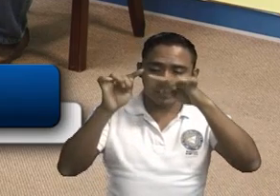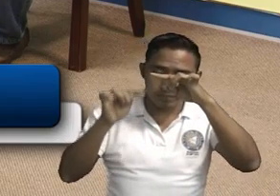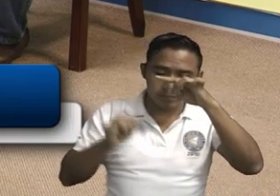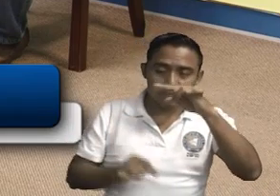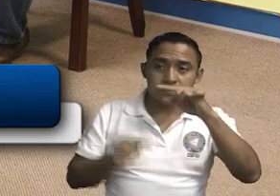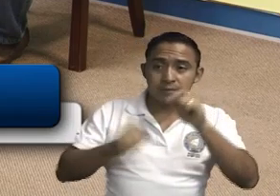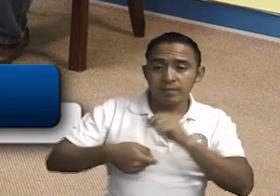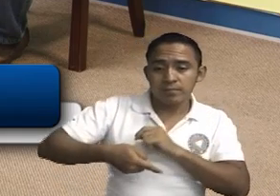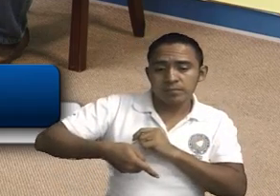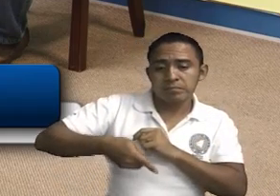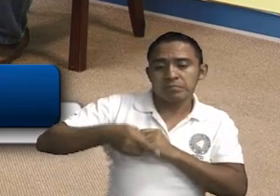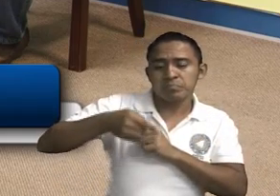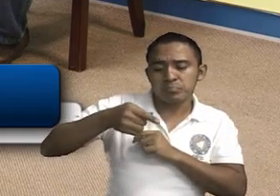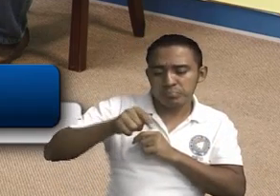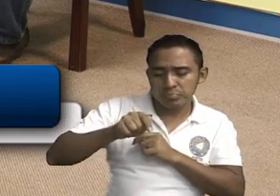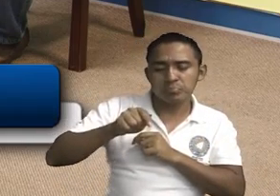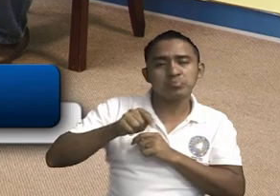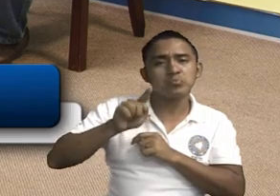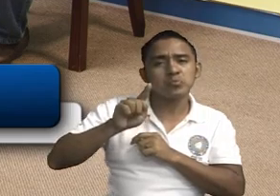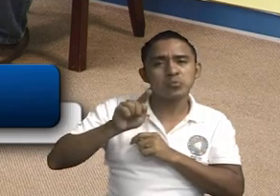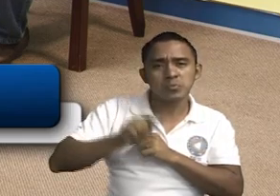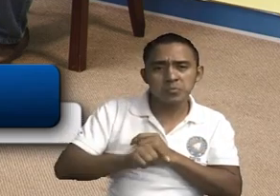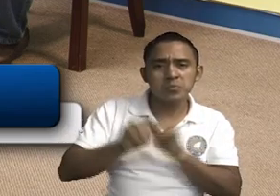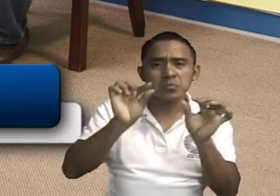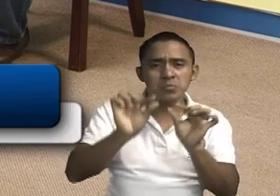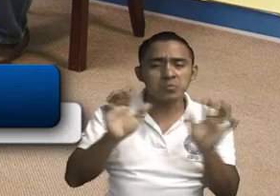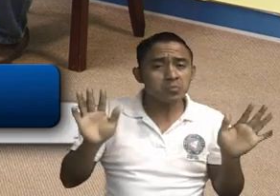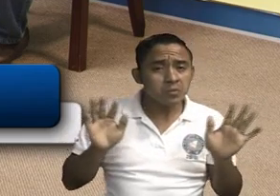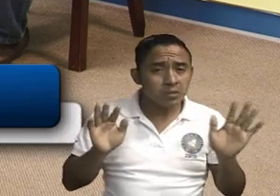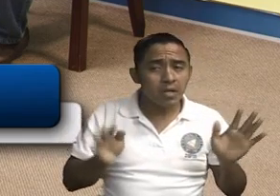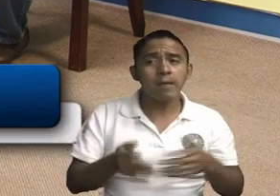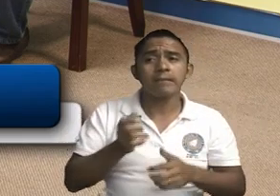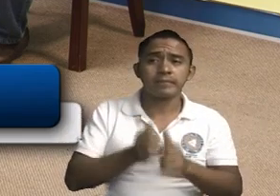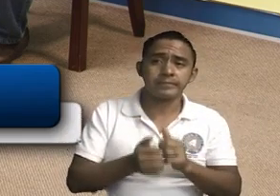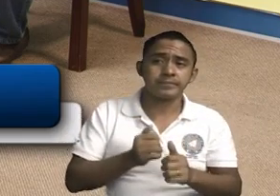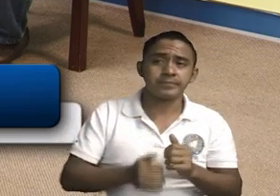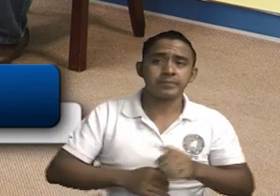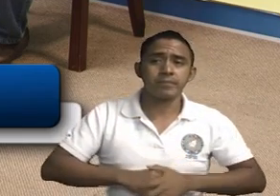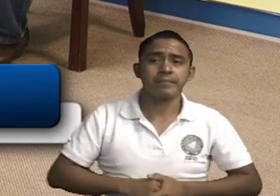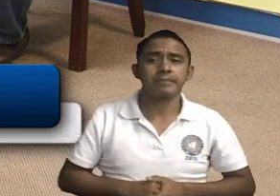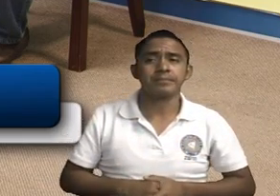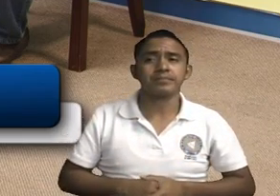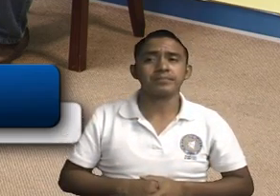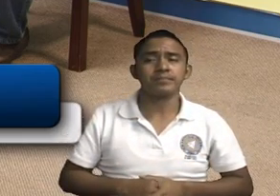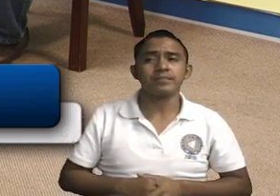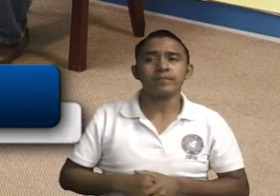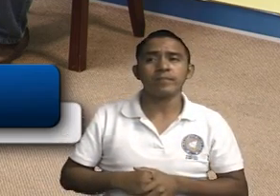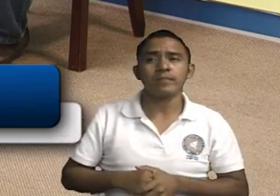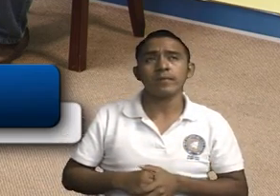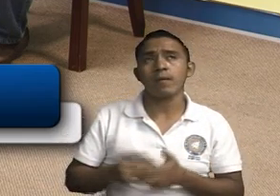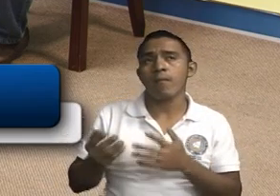lo que es el aparato reproductor, ¿verdad? Y entonces ocurre, pues, disminución de la potencia sexual. Ahora,